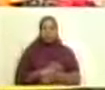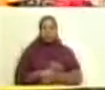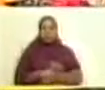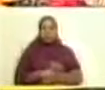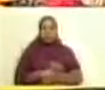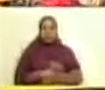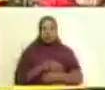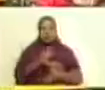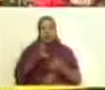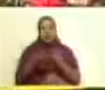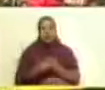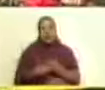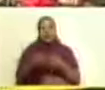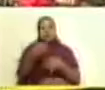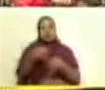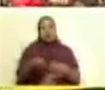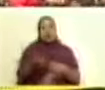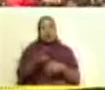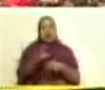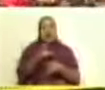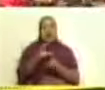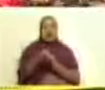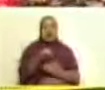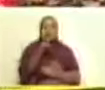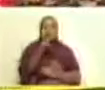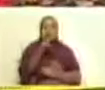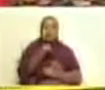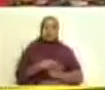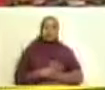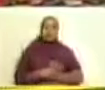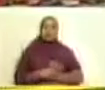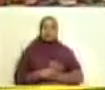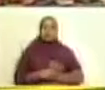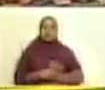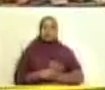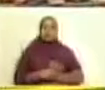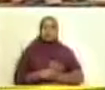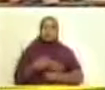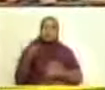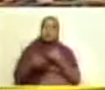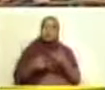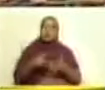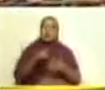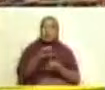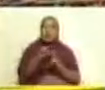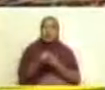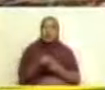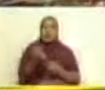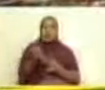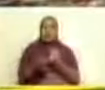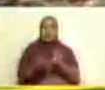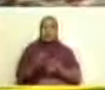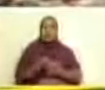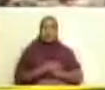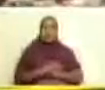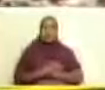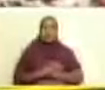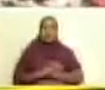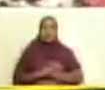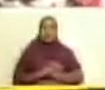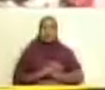del cambio climático, la ecología, la defensa del ambiente y nuestros animales.